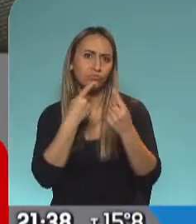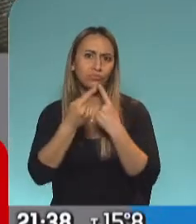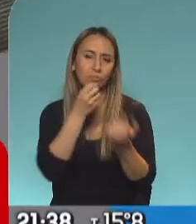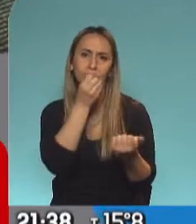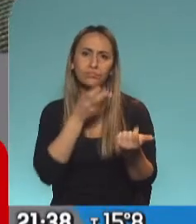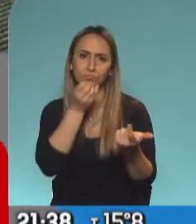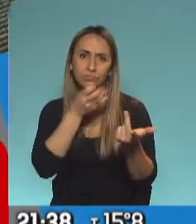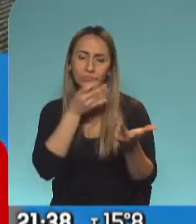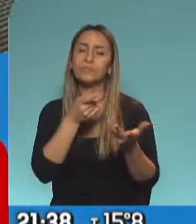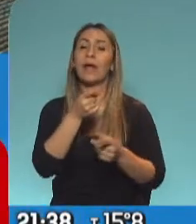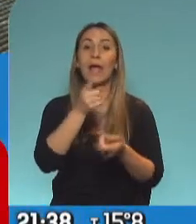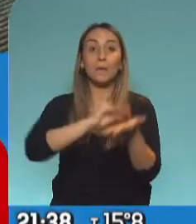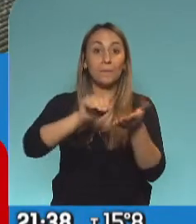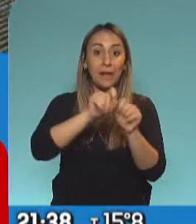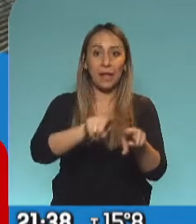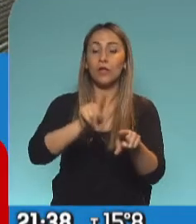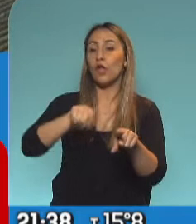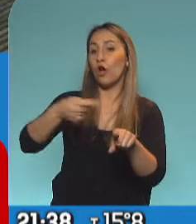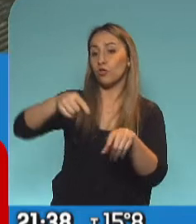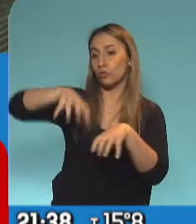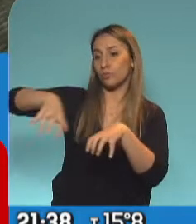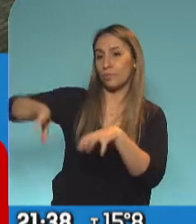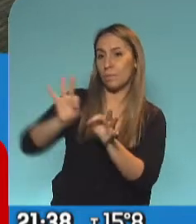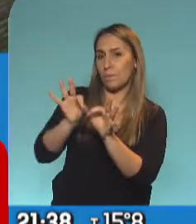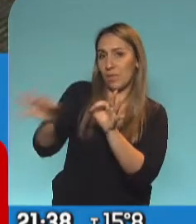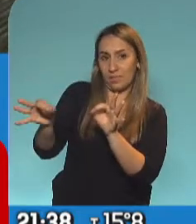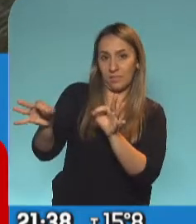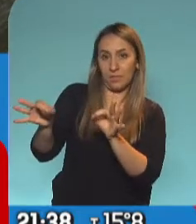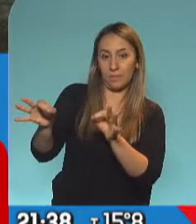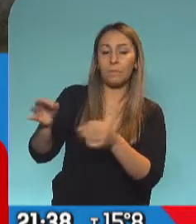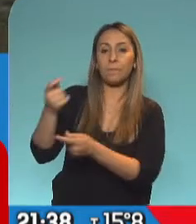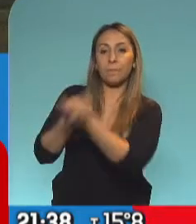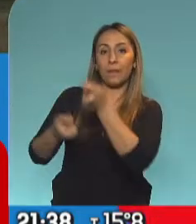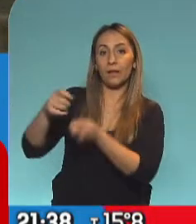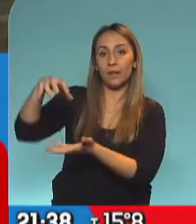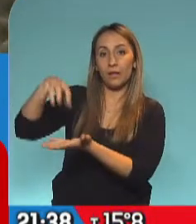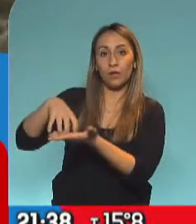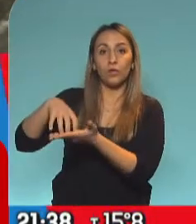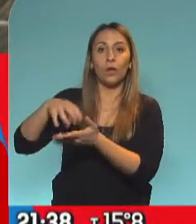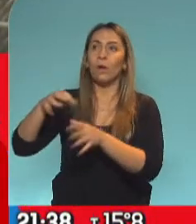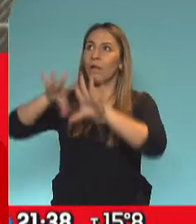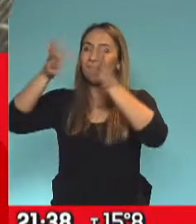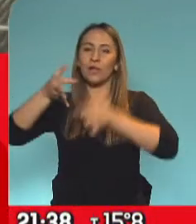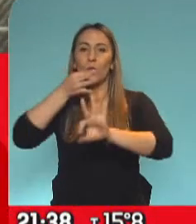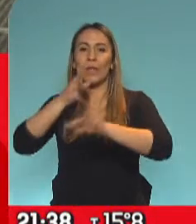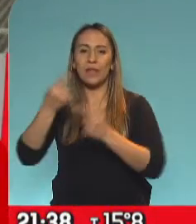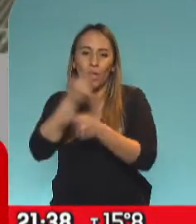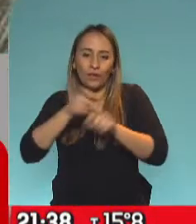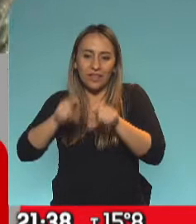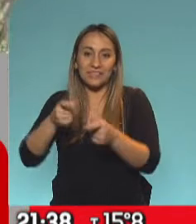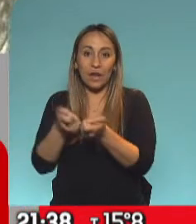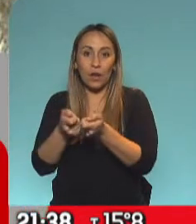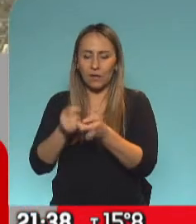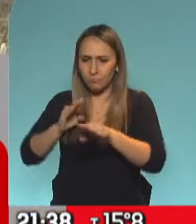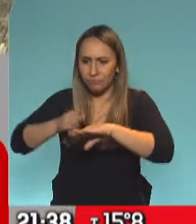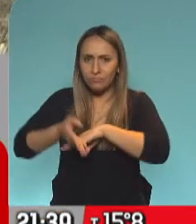en diferentes lugares, acá a unos metros nada más, en un negocio de celulares, acaba de ingresar un cerrajero. ¿Por